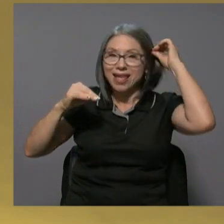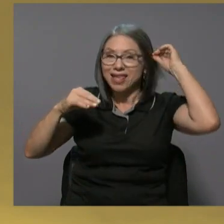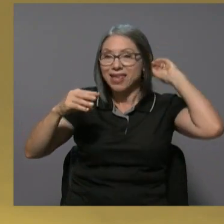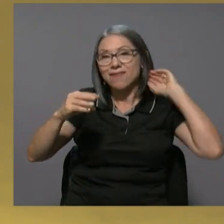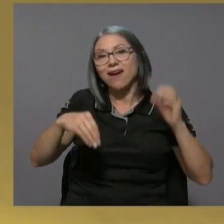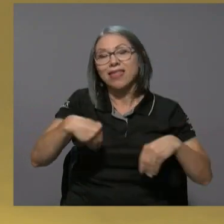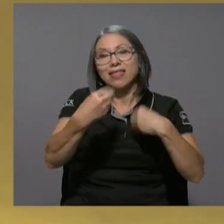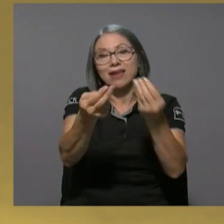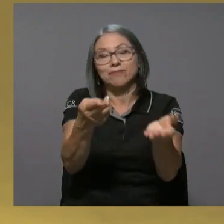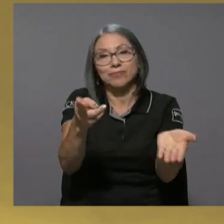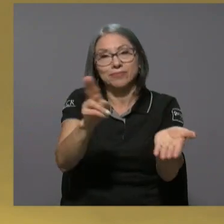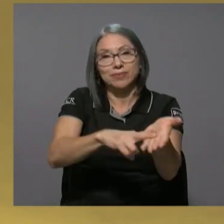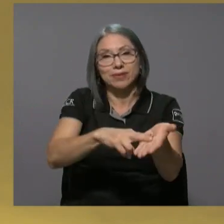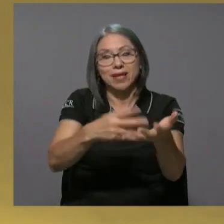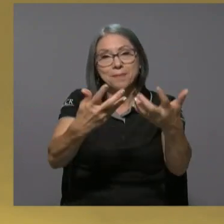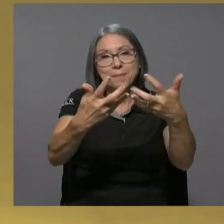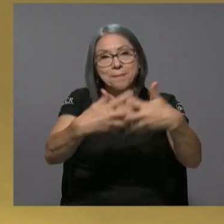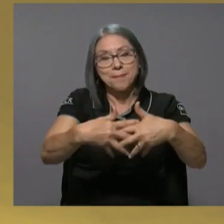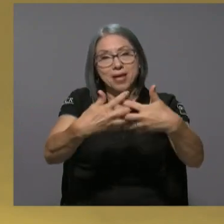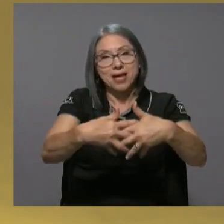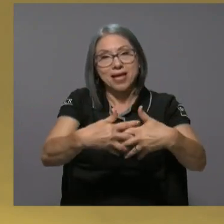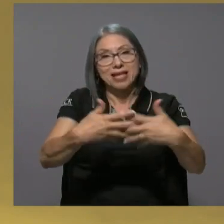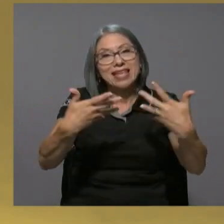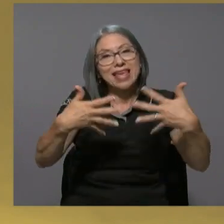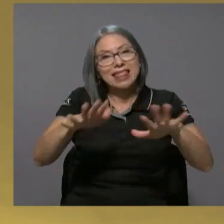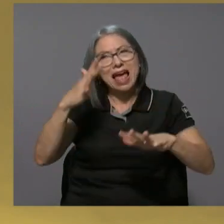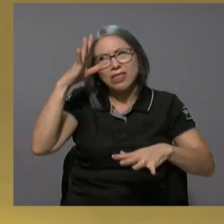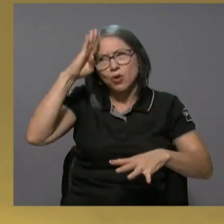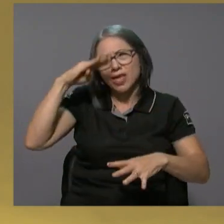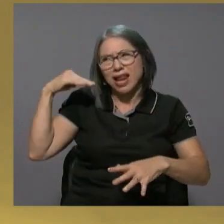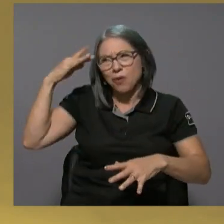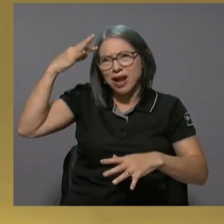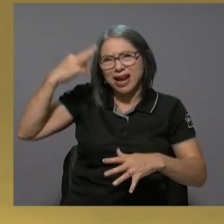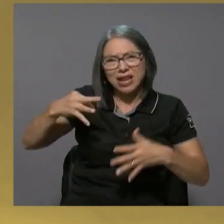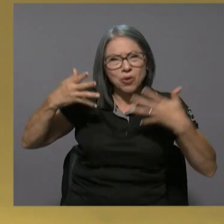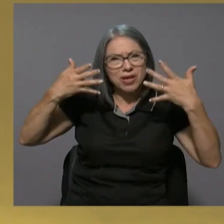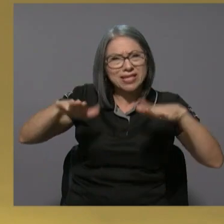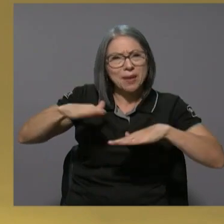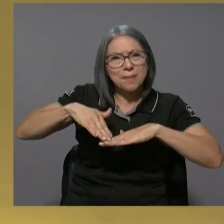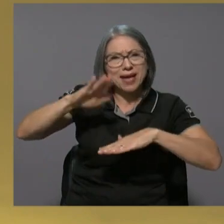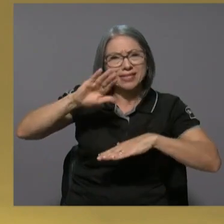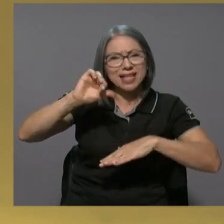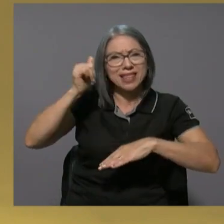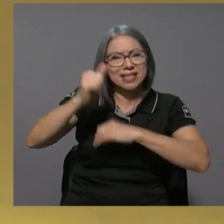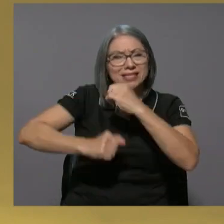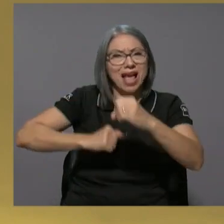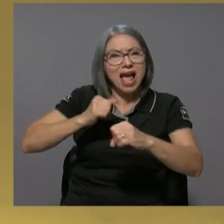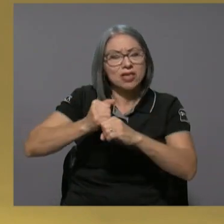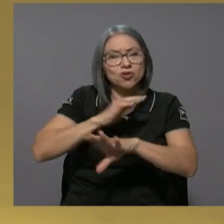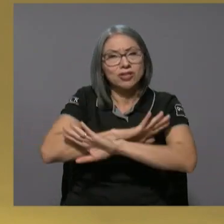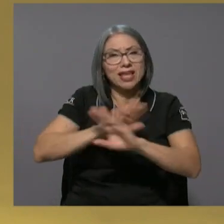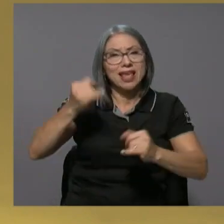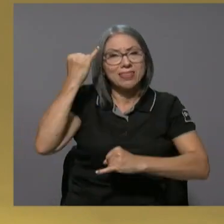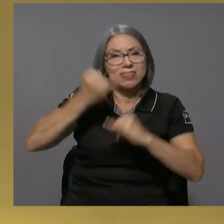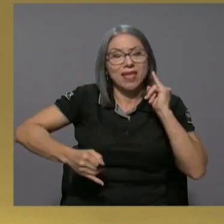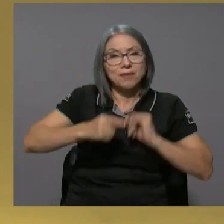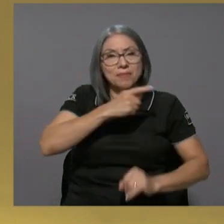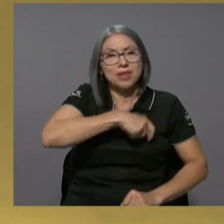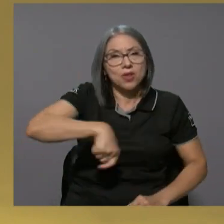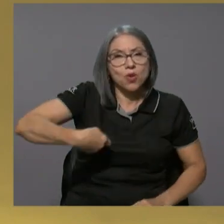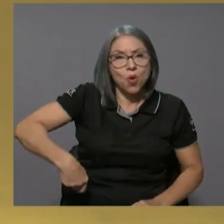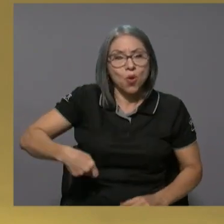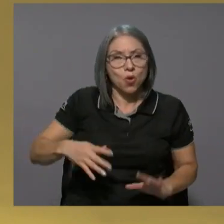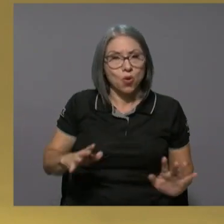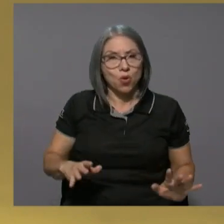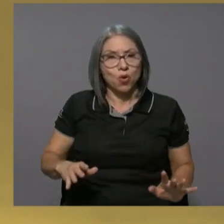y doña Laura, yo creo que han pasado 10 años o más de que terminó, porque no fue ni siquiera